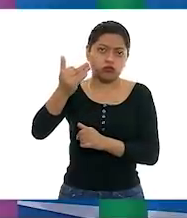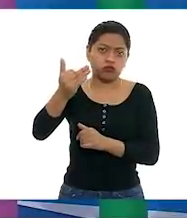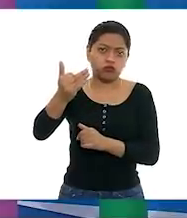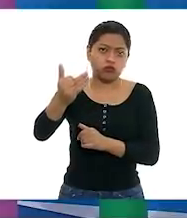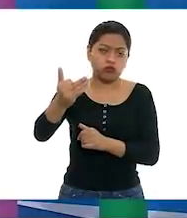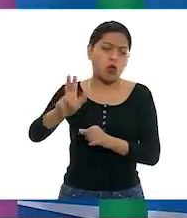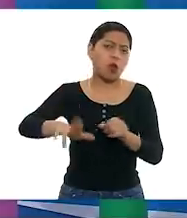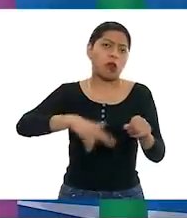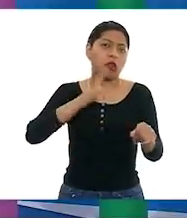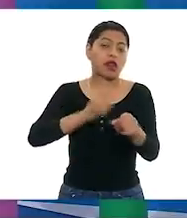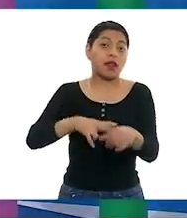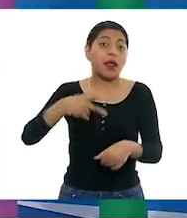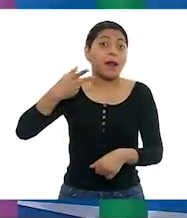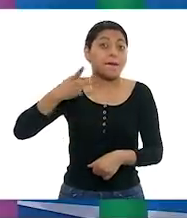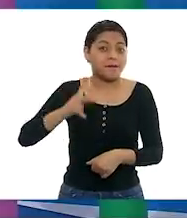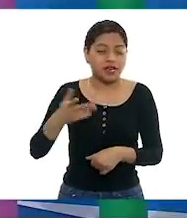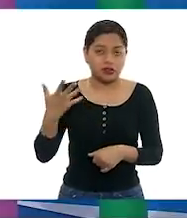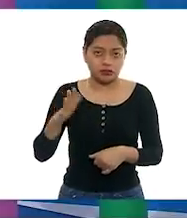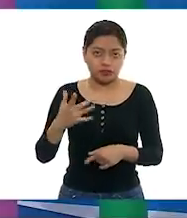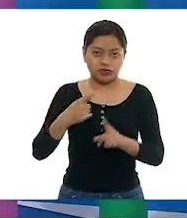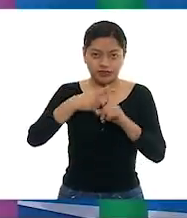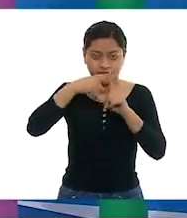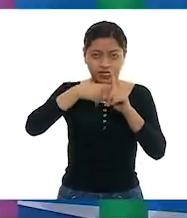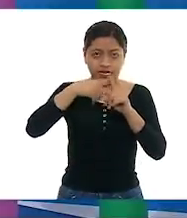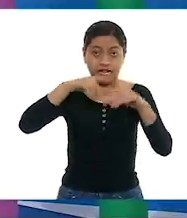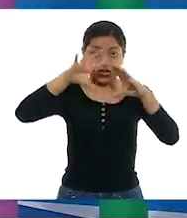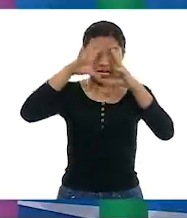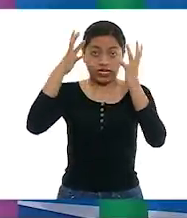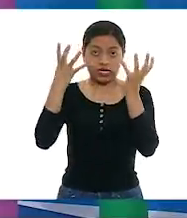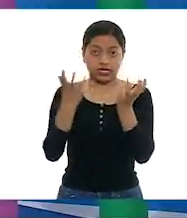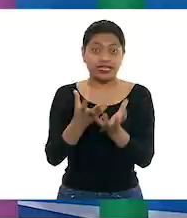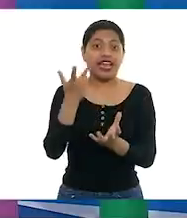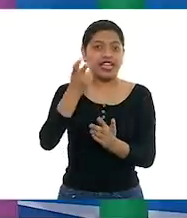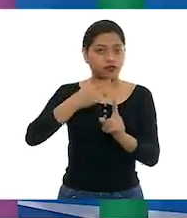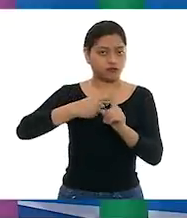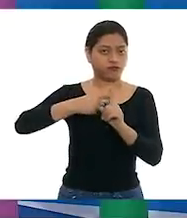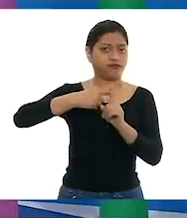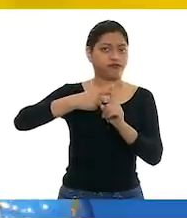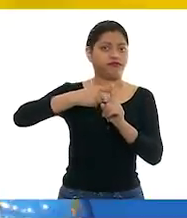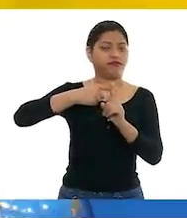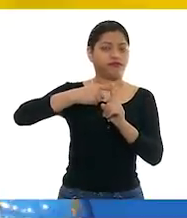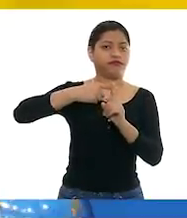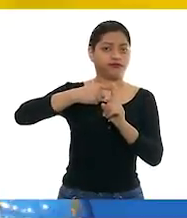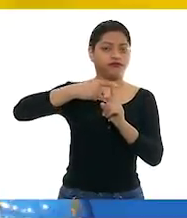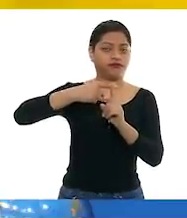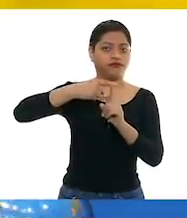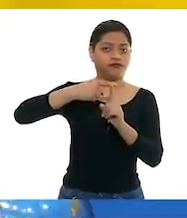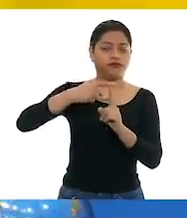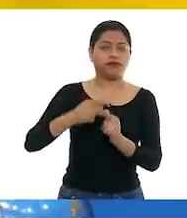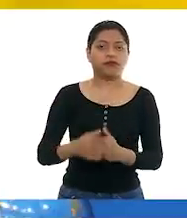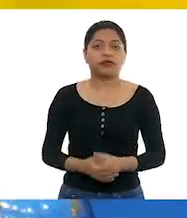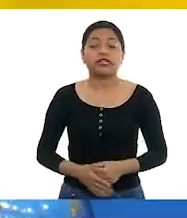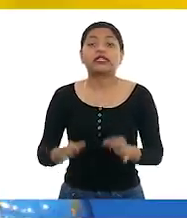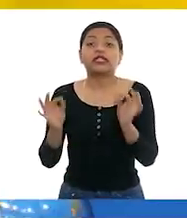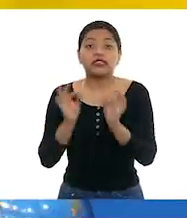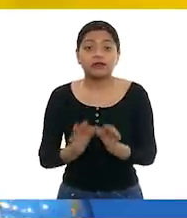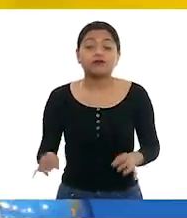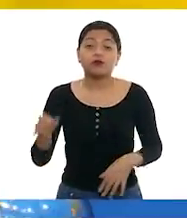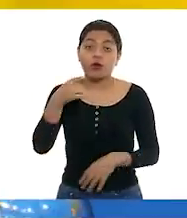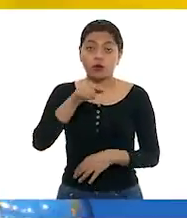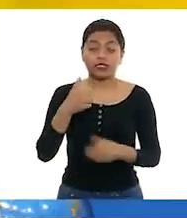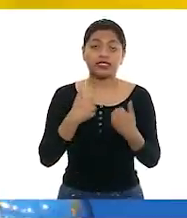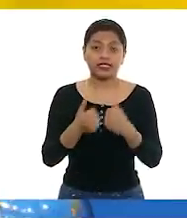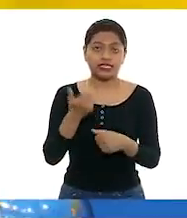manera normal, pero en promedio la temperatura global sí está aumentando. Oh, y qué importante es que entendamos